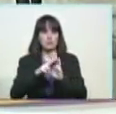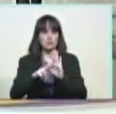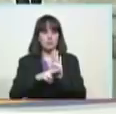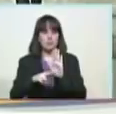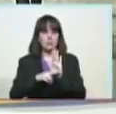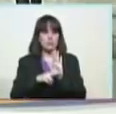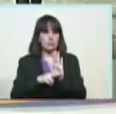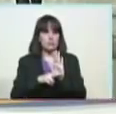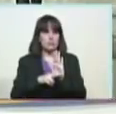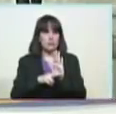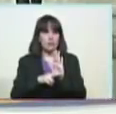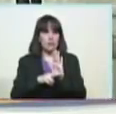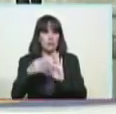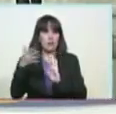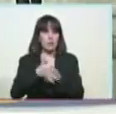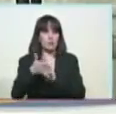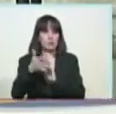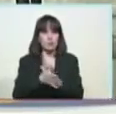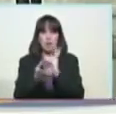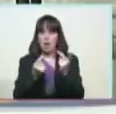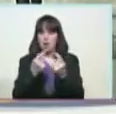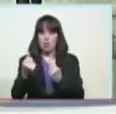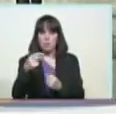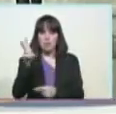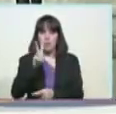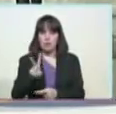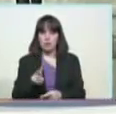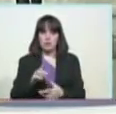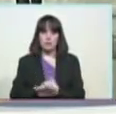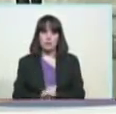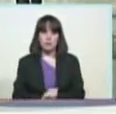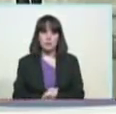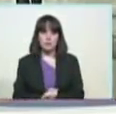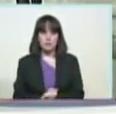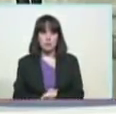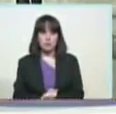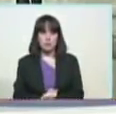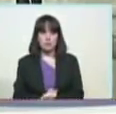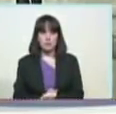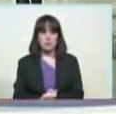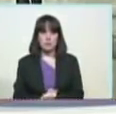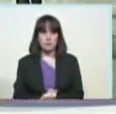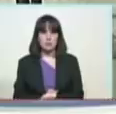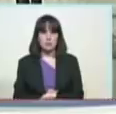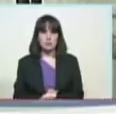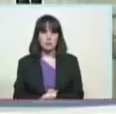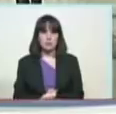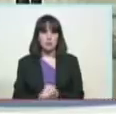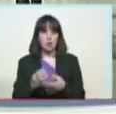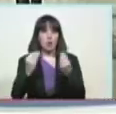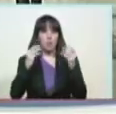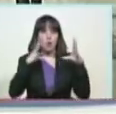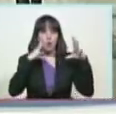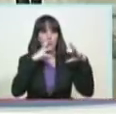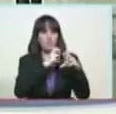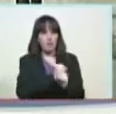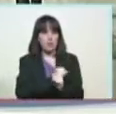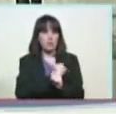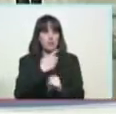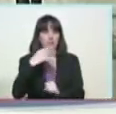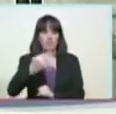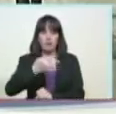las condiciones de la economía venezolana de manera definitiva tengo confianza y